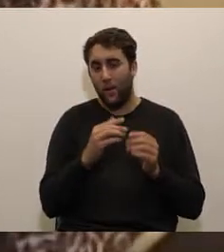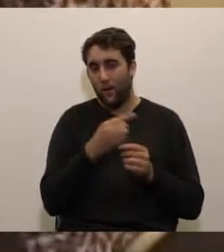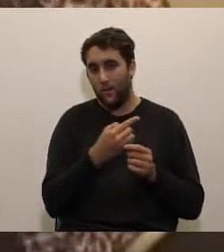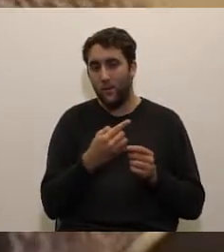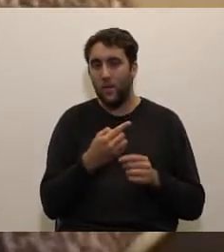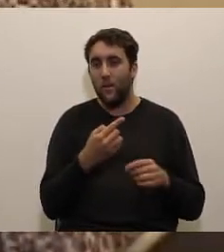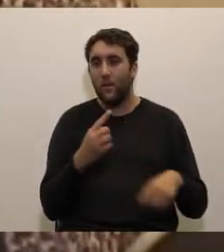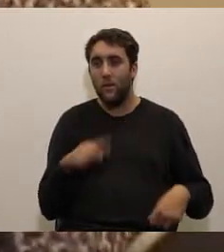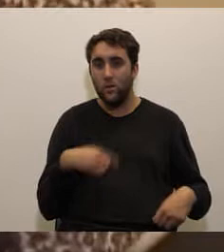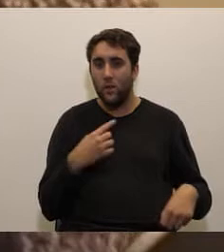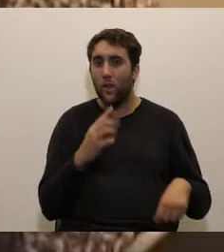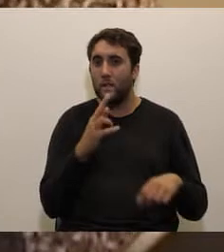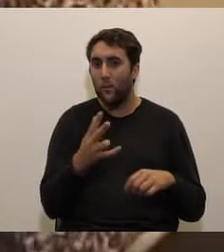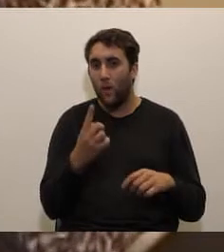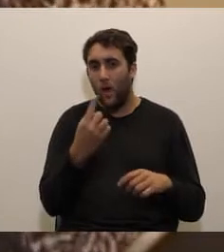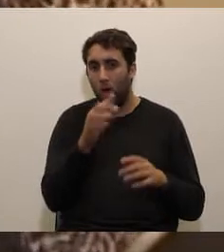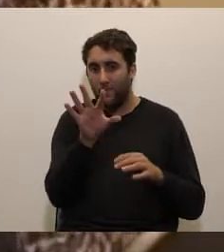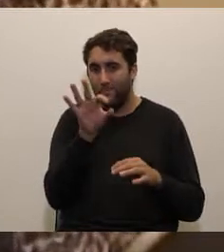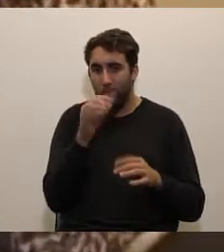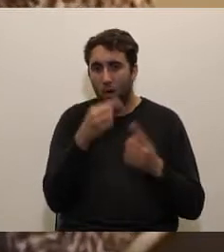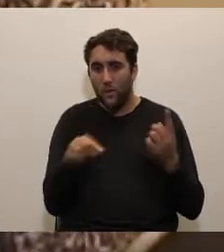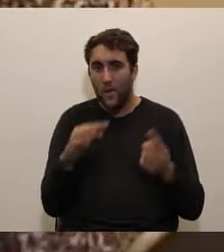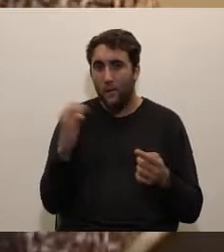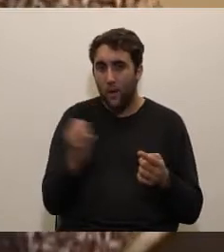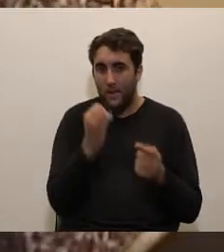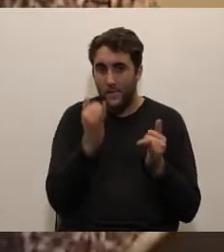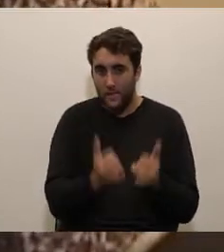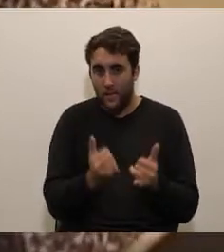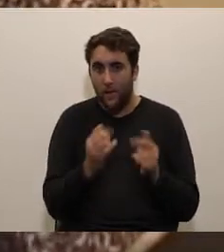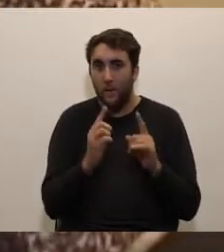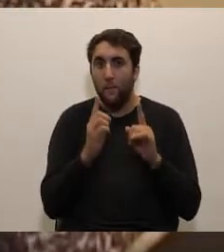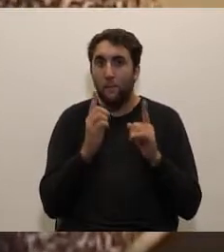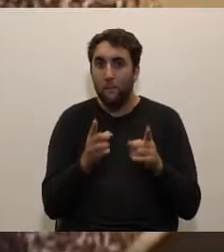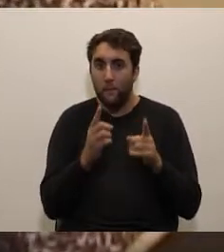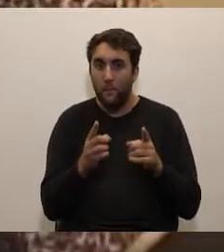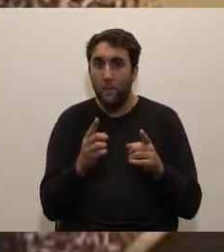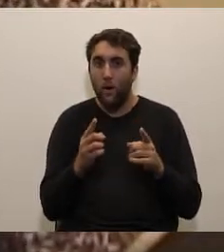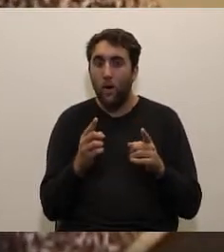nos tendríamos que quedar con una cosa muy importante, y es que